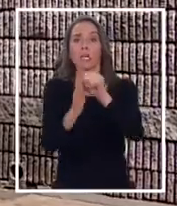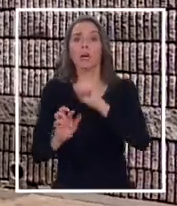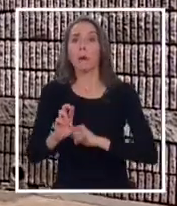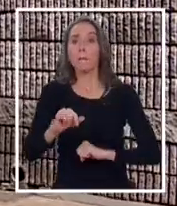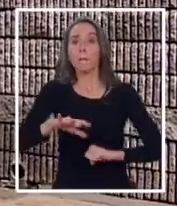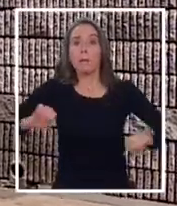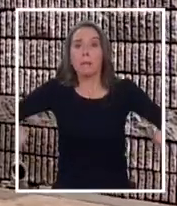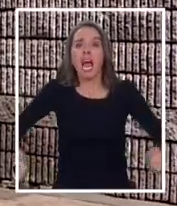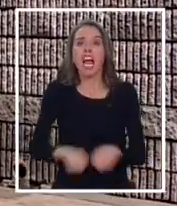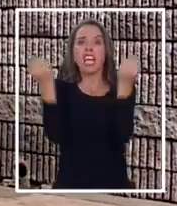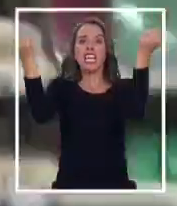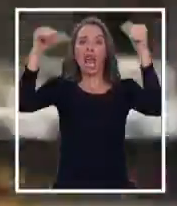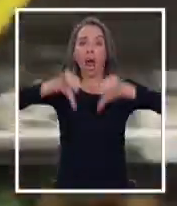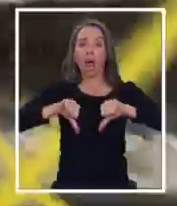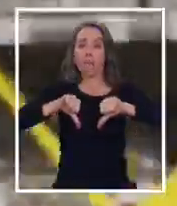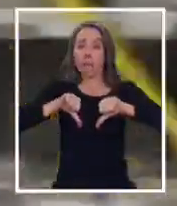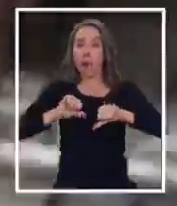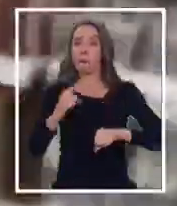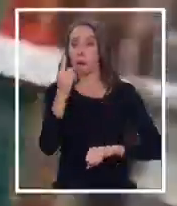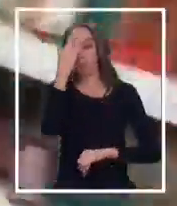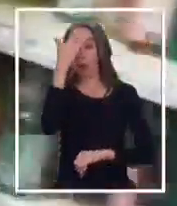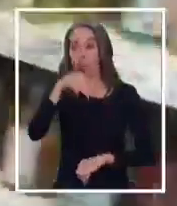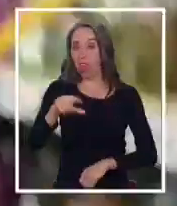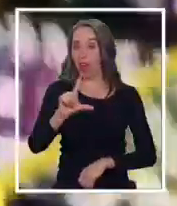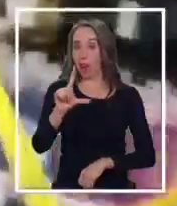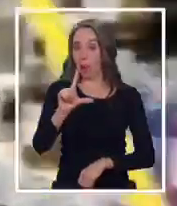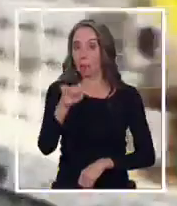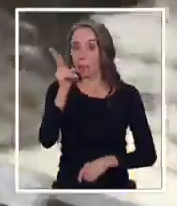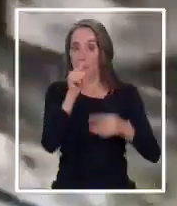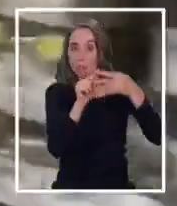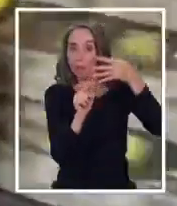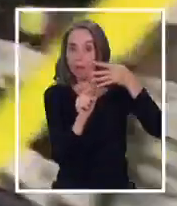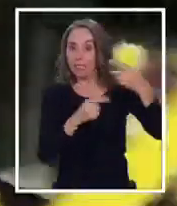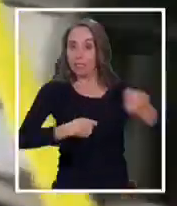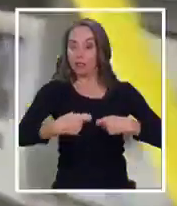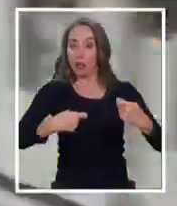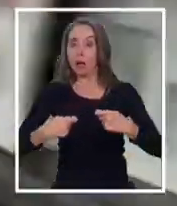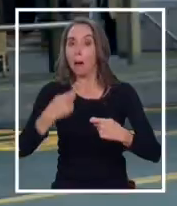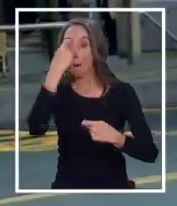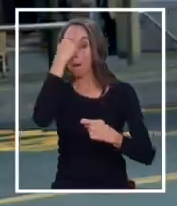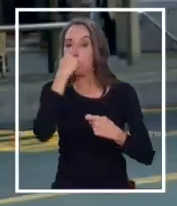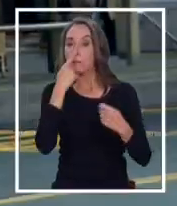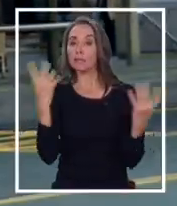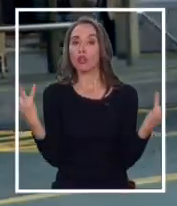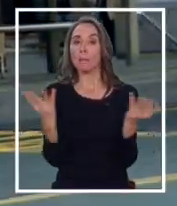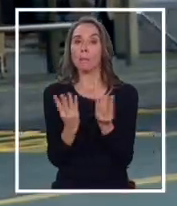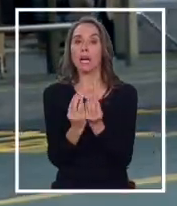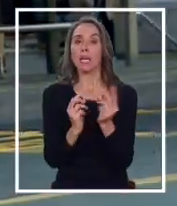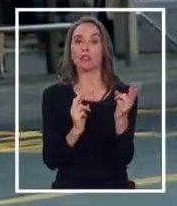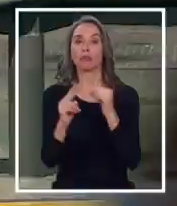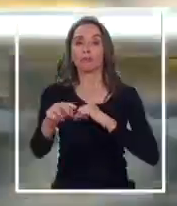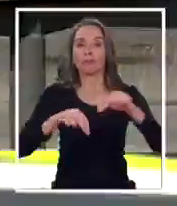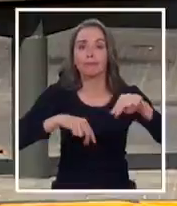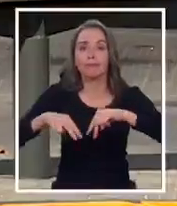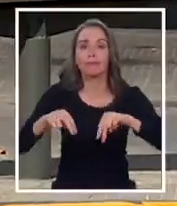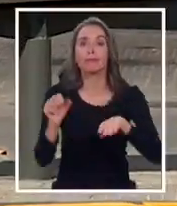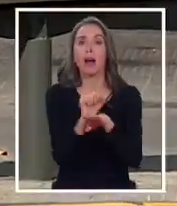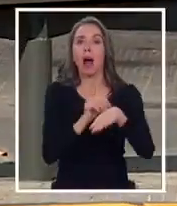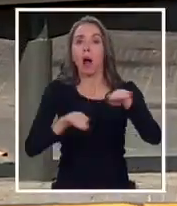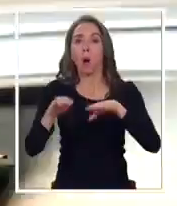una primera jornada de restricciones al comercio a la que se espera una menor movilidad en los próximos días para de esta forma